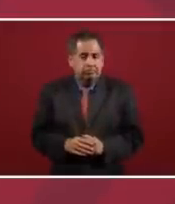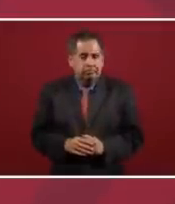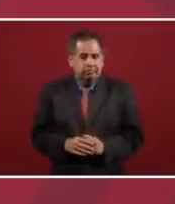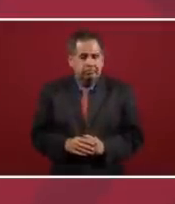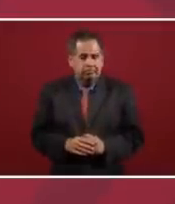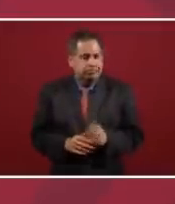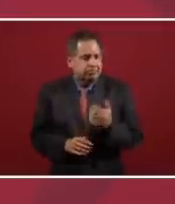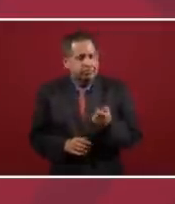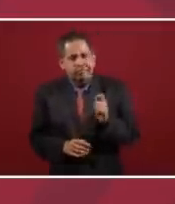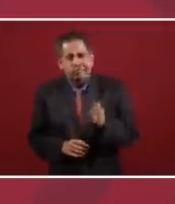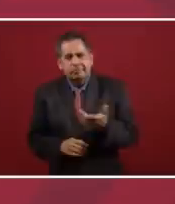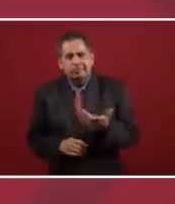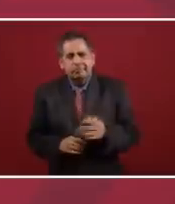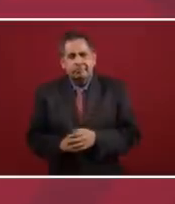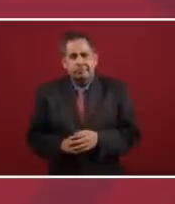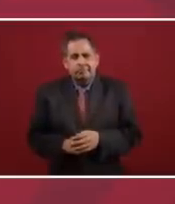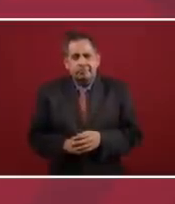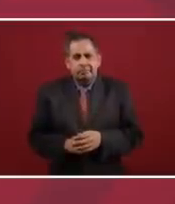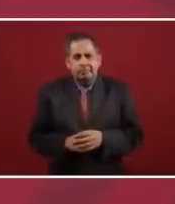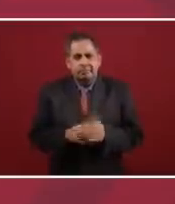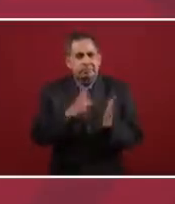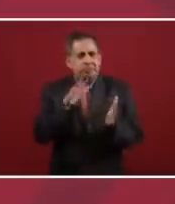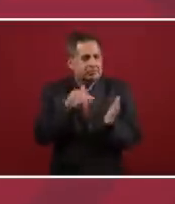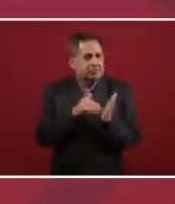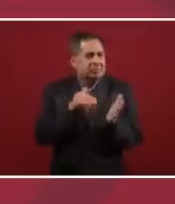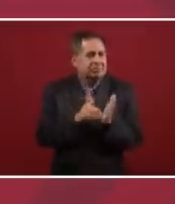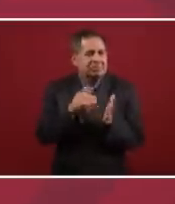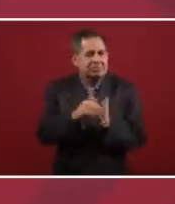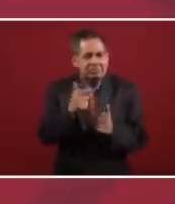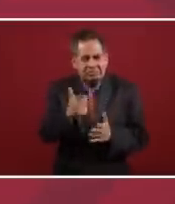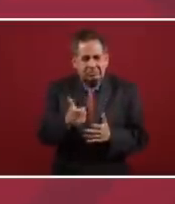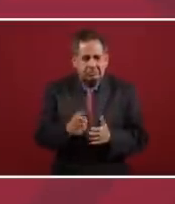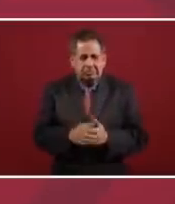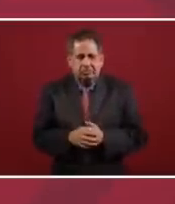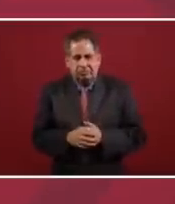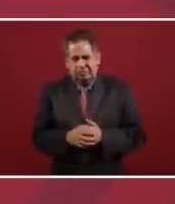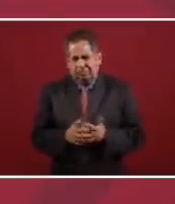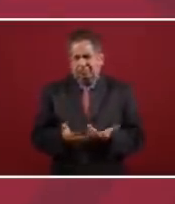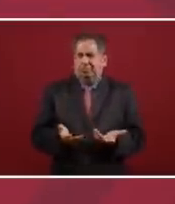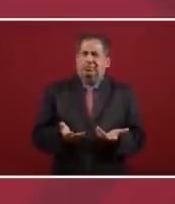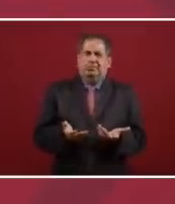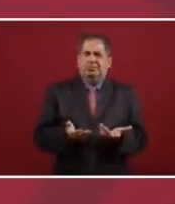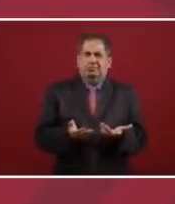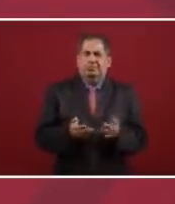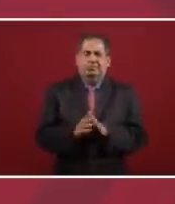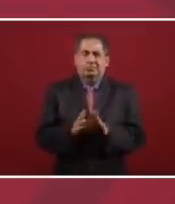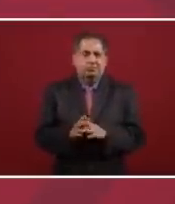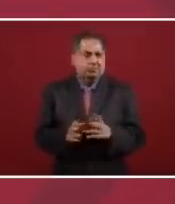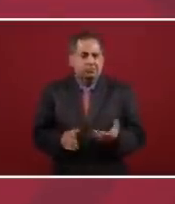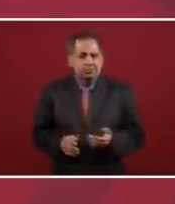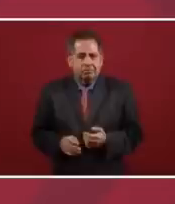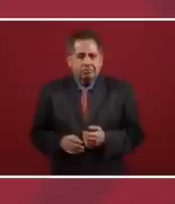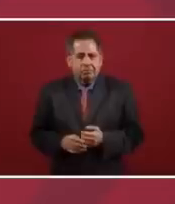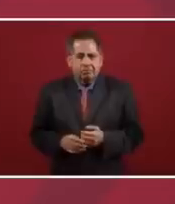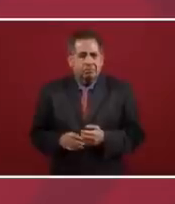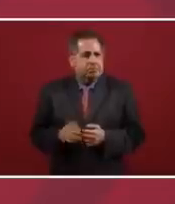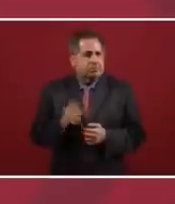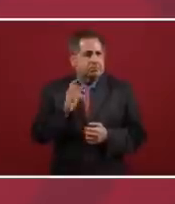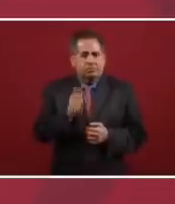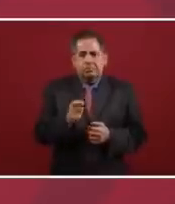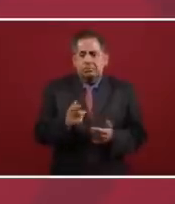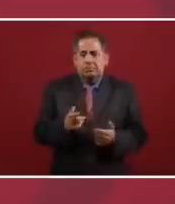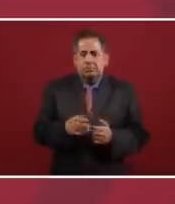pues son nada más cinco mil millones de pesos pero más no tienes